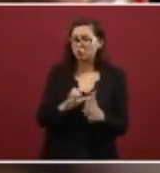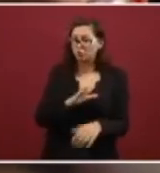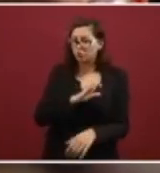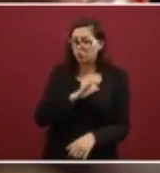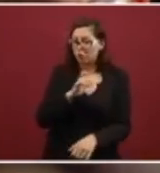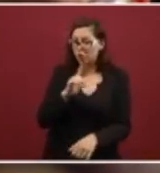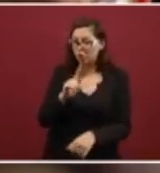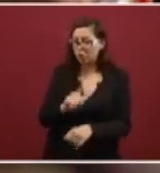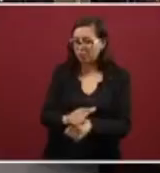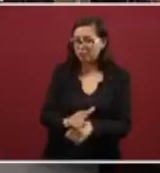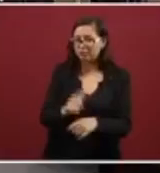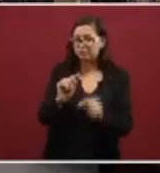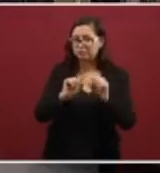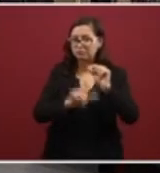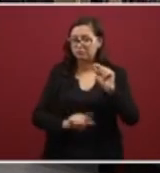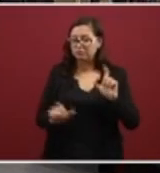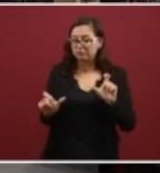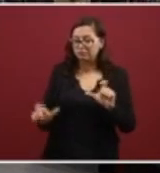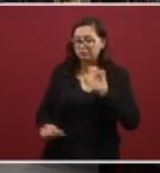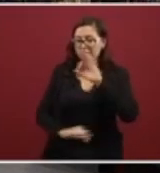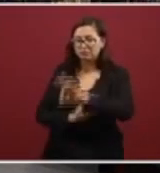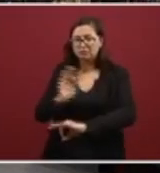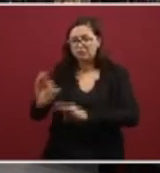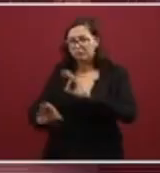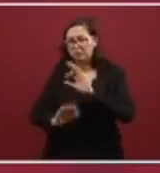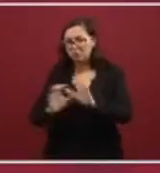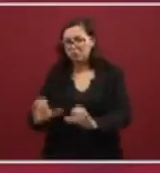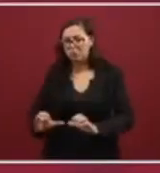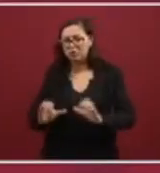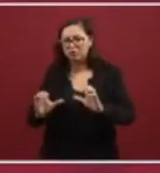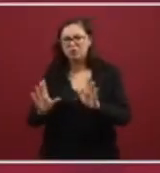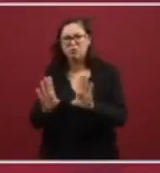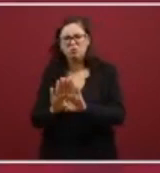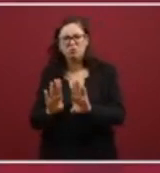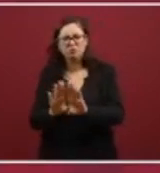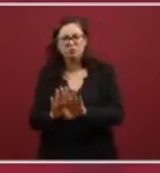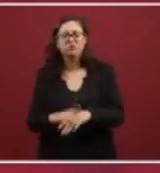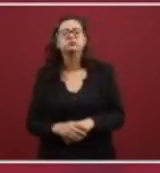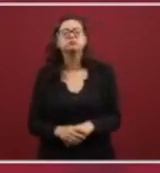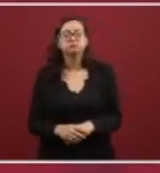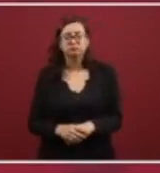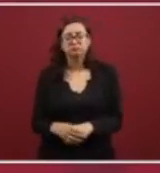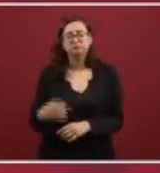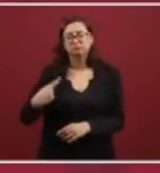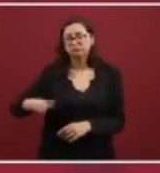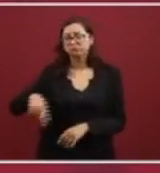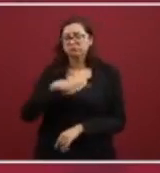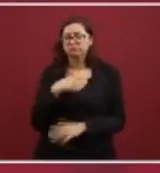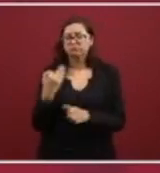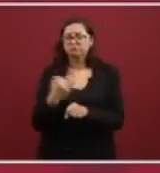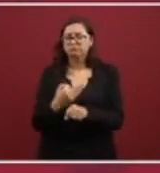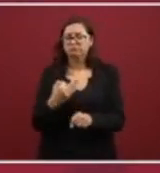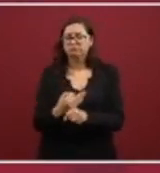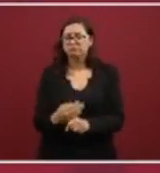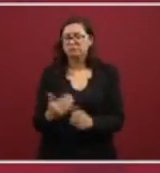Nacional. Gracias. Sí, estamos revisando ese protocolo con muchísimo cuidado.